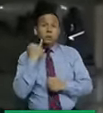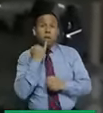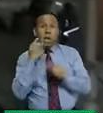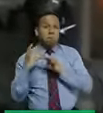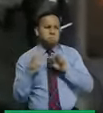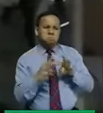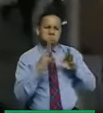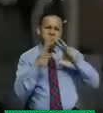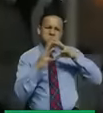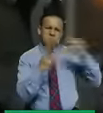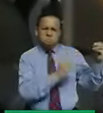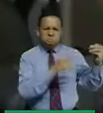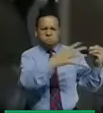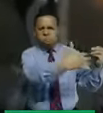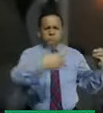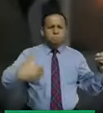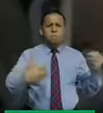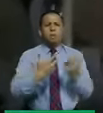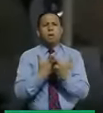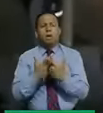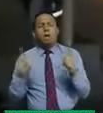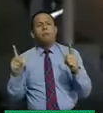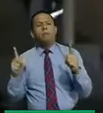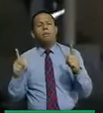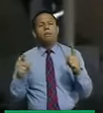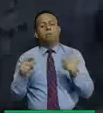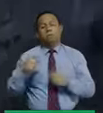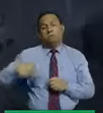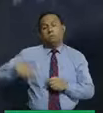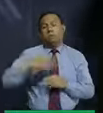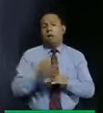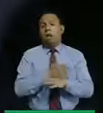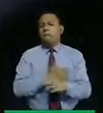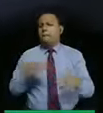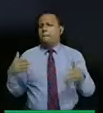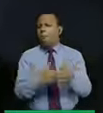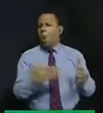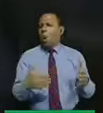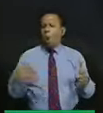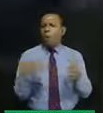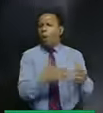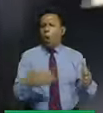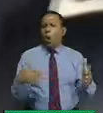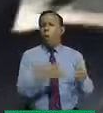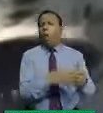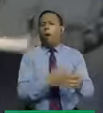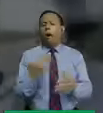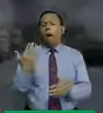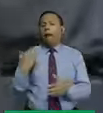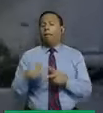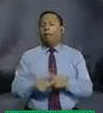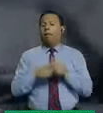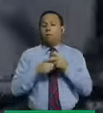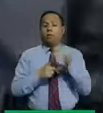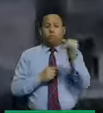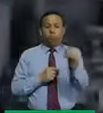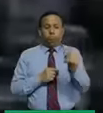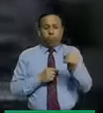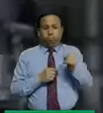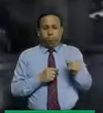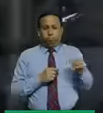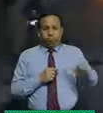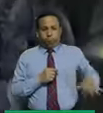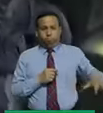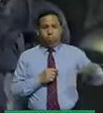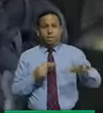La ofensiva, cuyos preparativos comenzaron días atrás, con una fuerte presencia de tropas y armamento en las zonas cercanas a la frontera con la